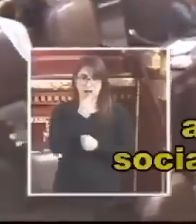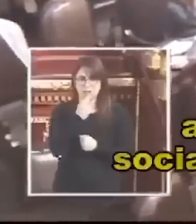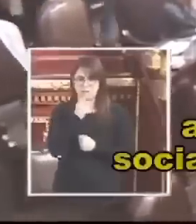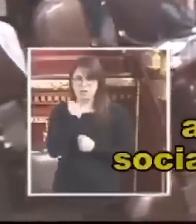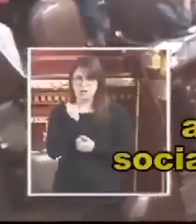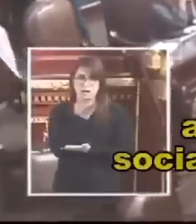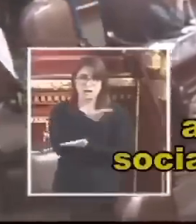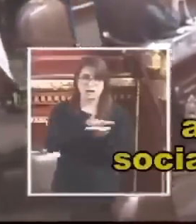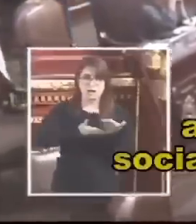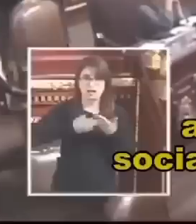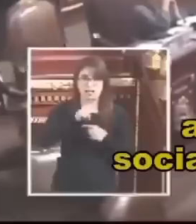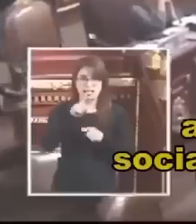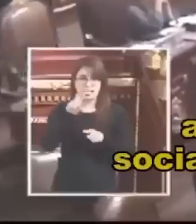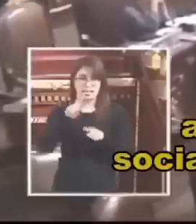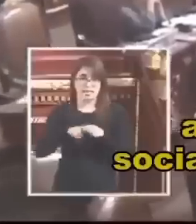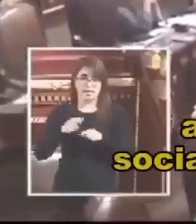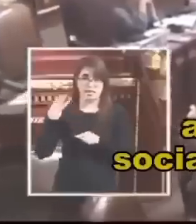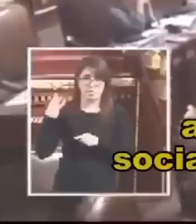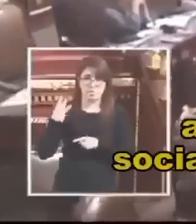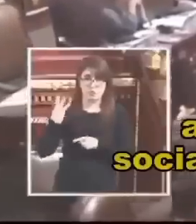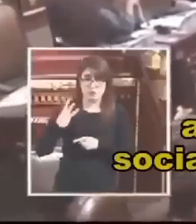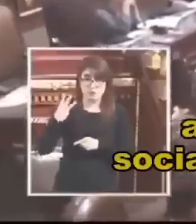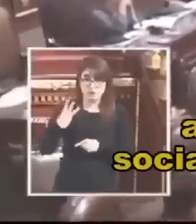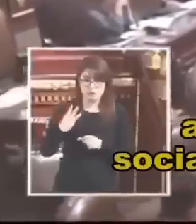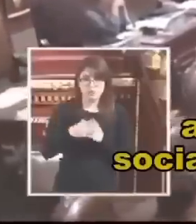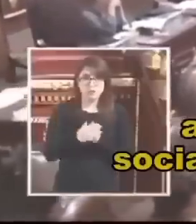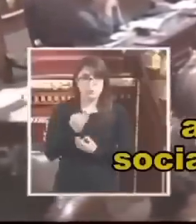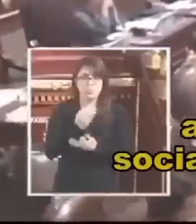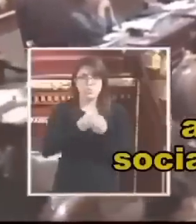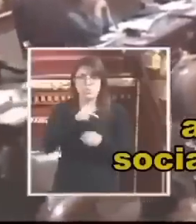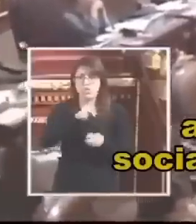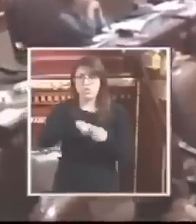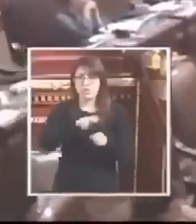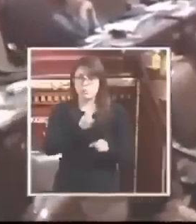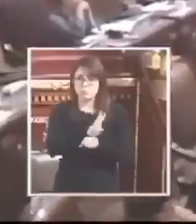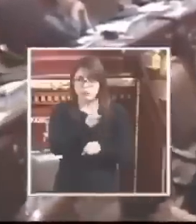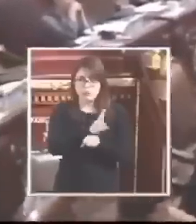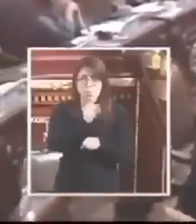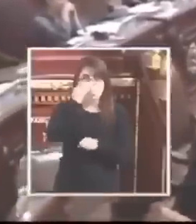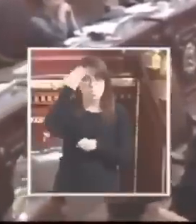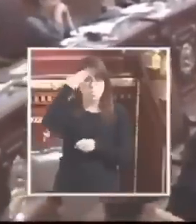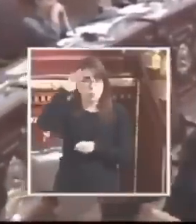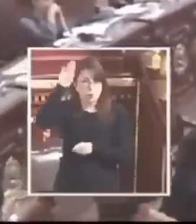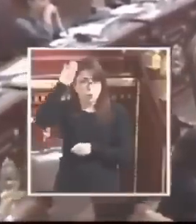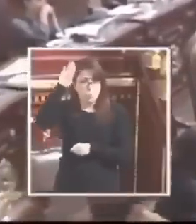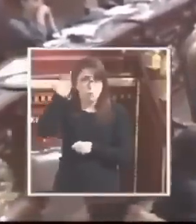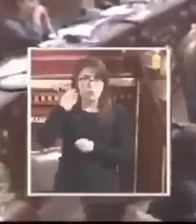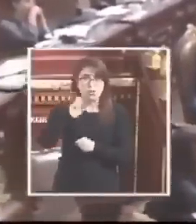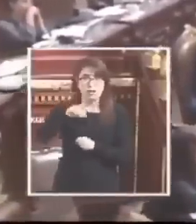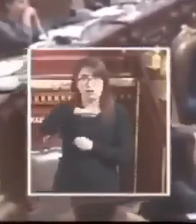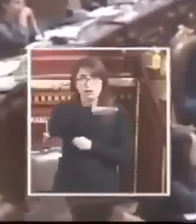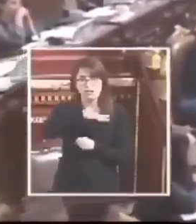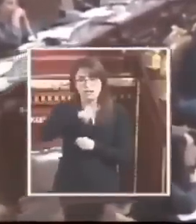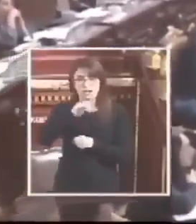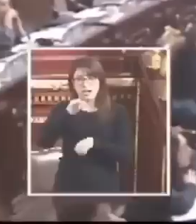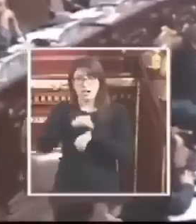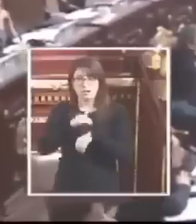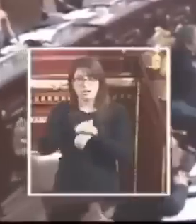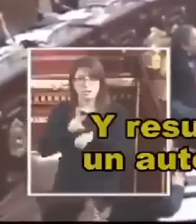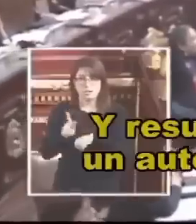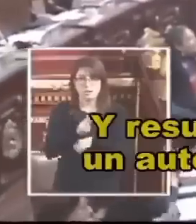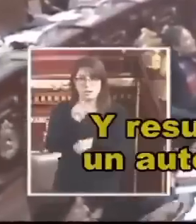antes que en los paraísos socialistas como venezuela o cuba de sus amigos del foro de sao paulo